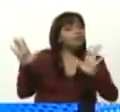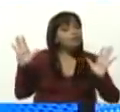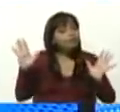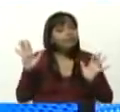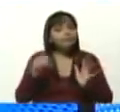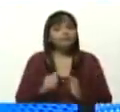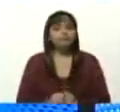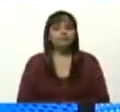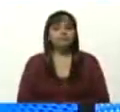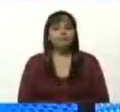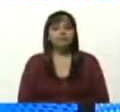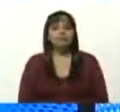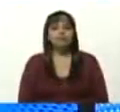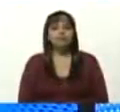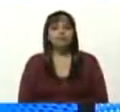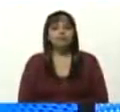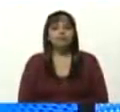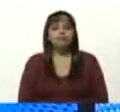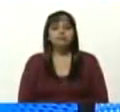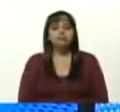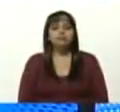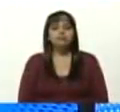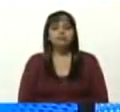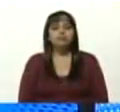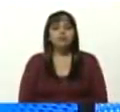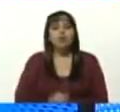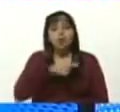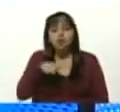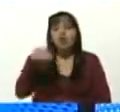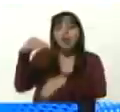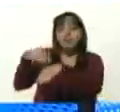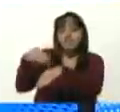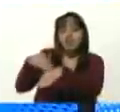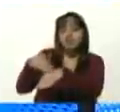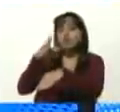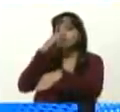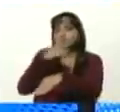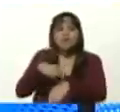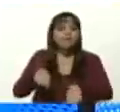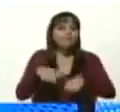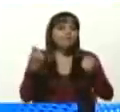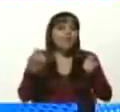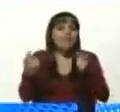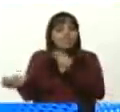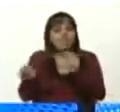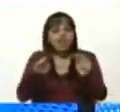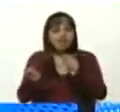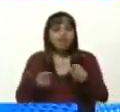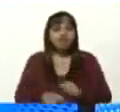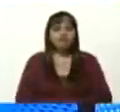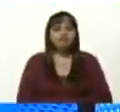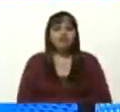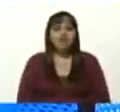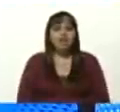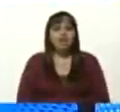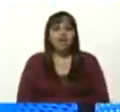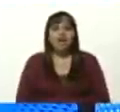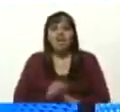no mata diálogo. Guerra avisada no mata diálogo. Hay maniobras